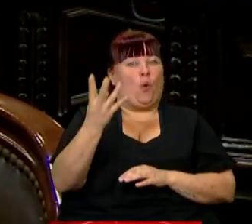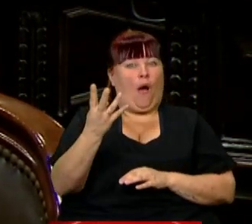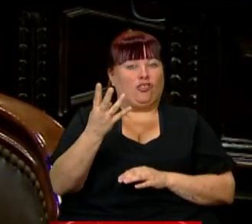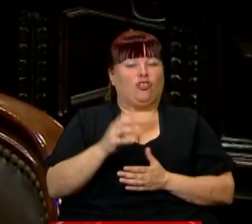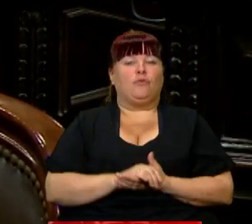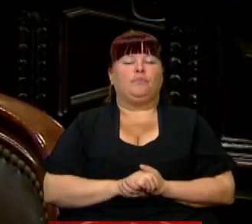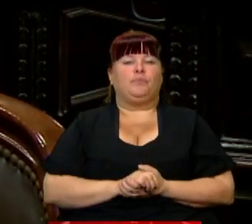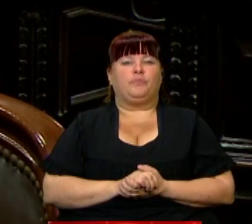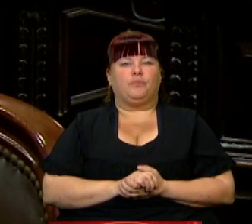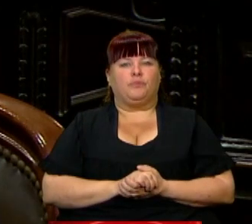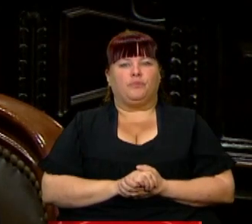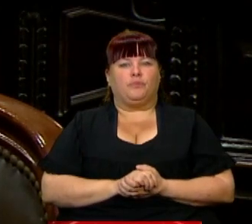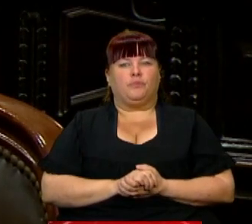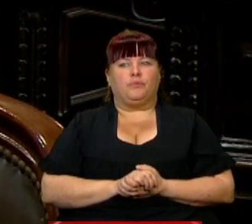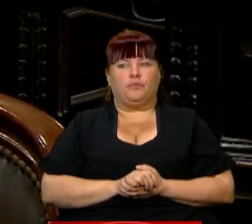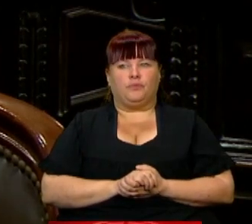1994.